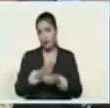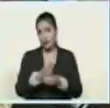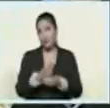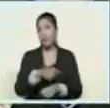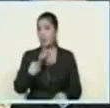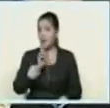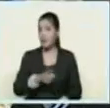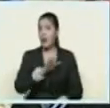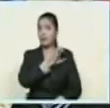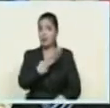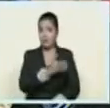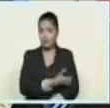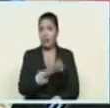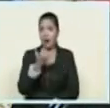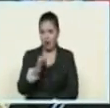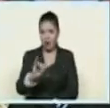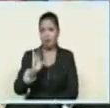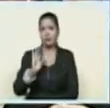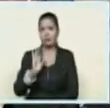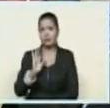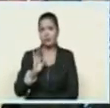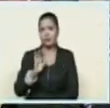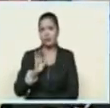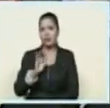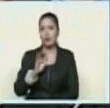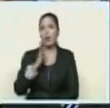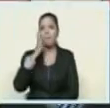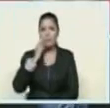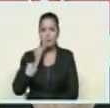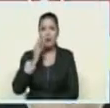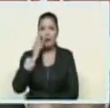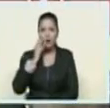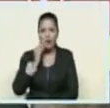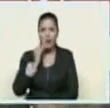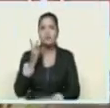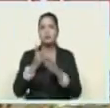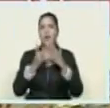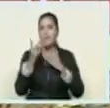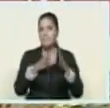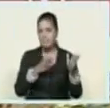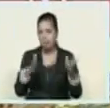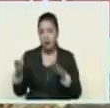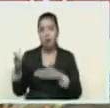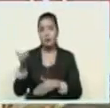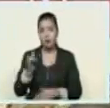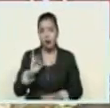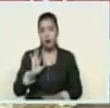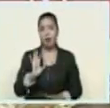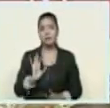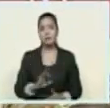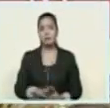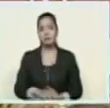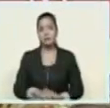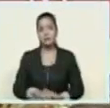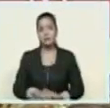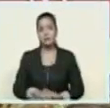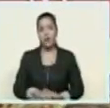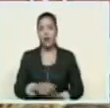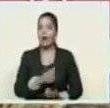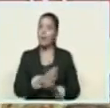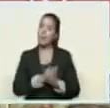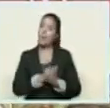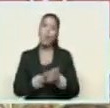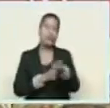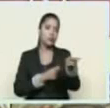y tenemos la energía tenemos la experiencia tenemos el plan tenemos el